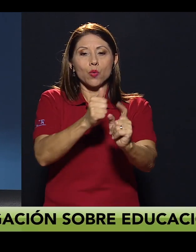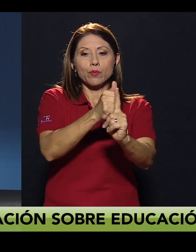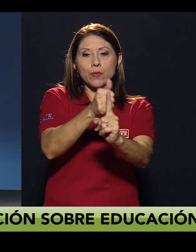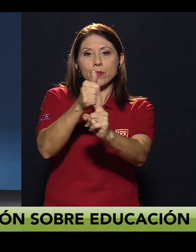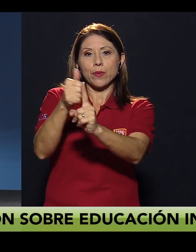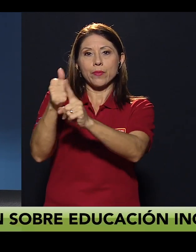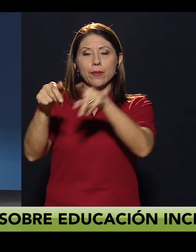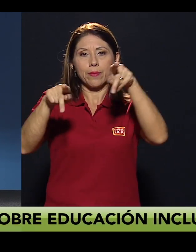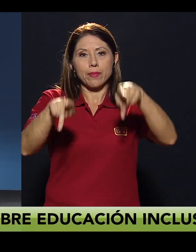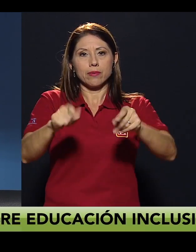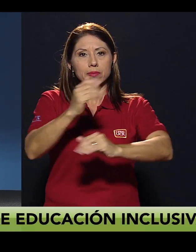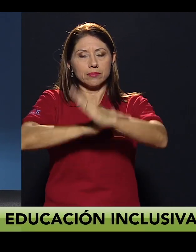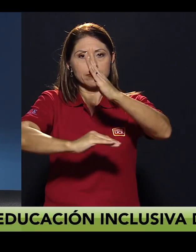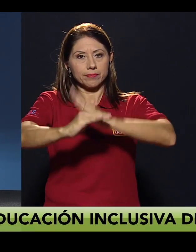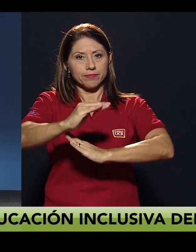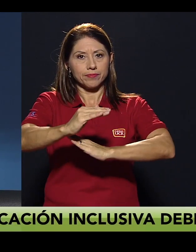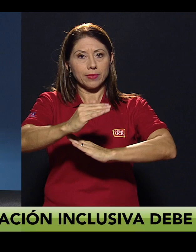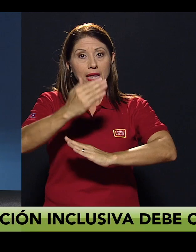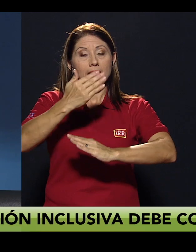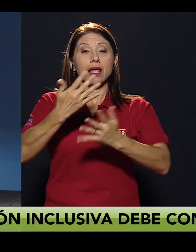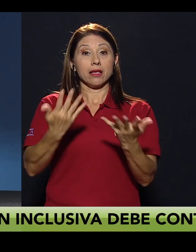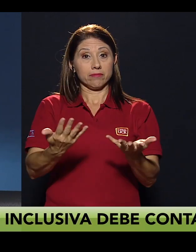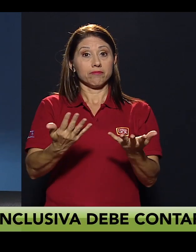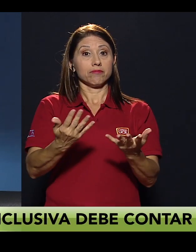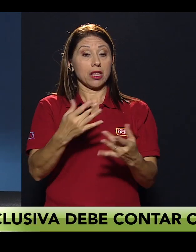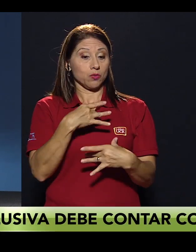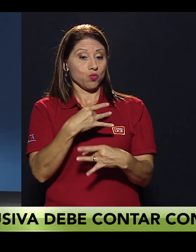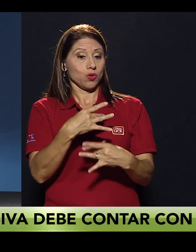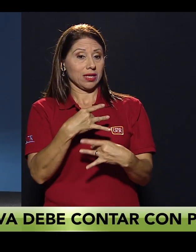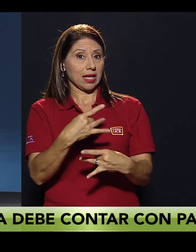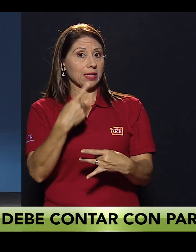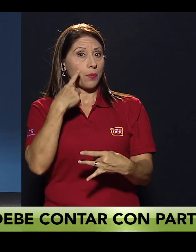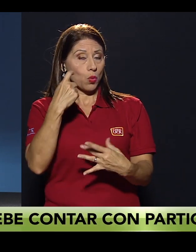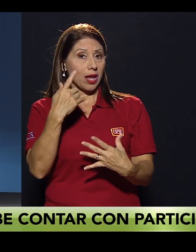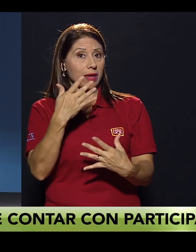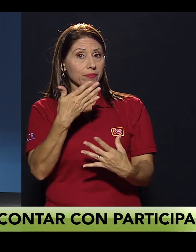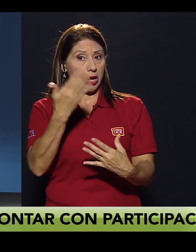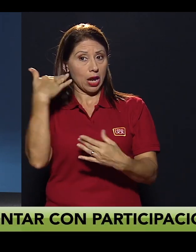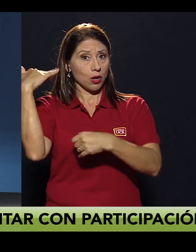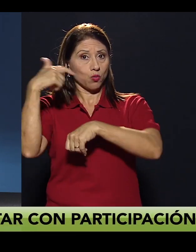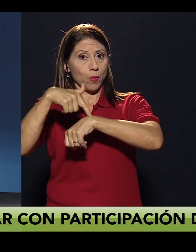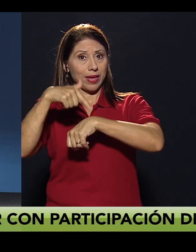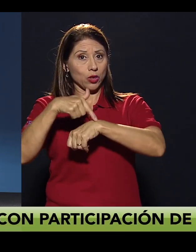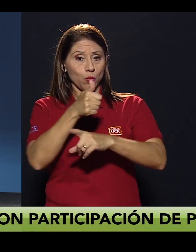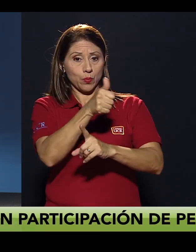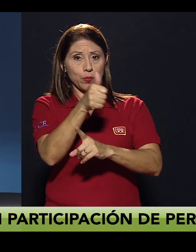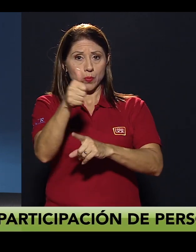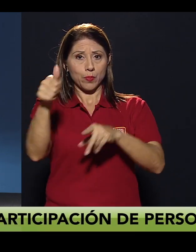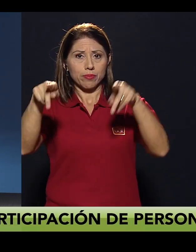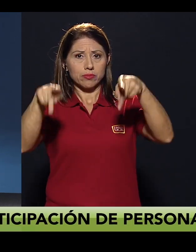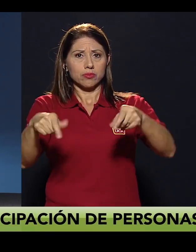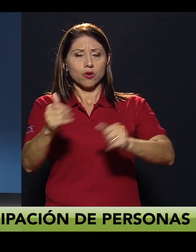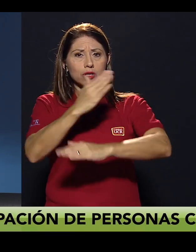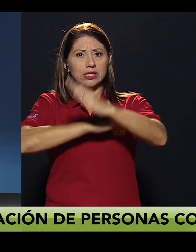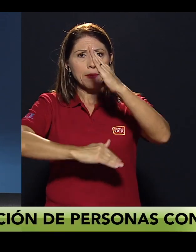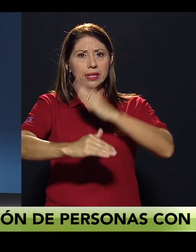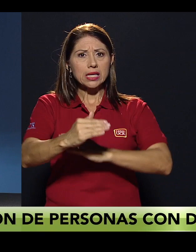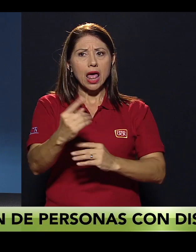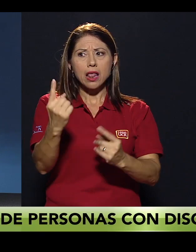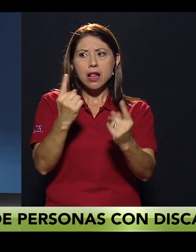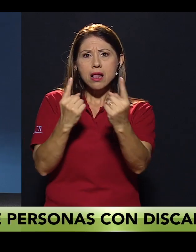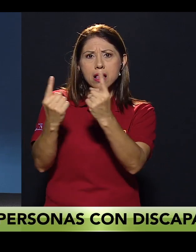personas con discapacidad. En su momento, y eso ha sido interesante, cómo las personas con discapacidad se han ido acercando, se han